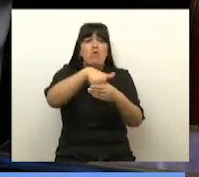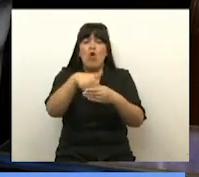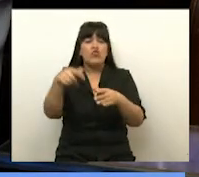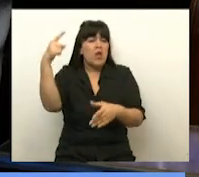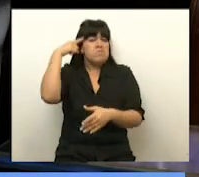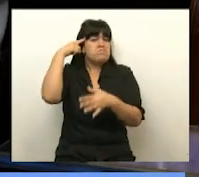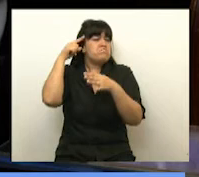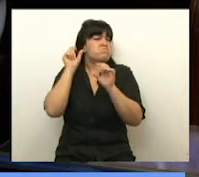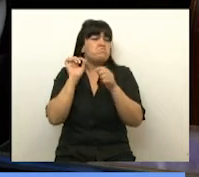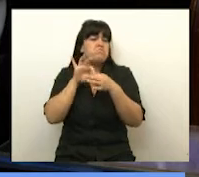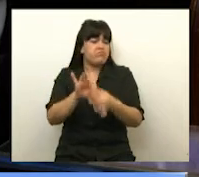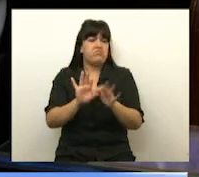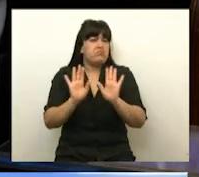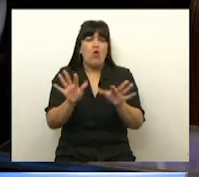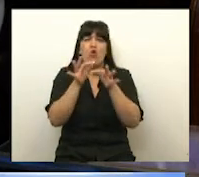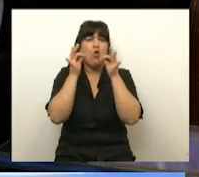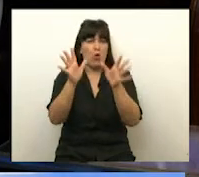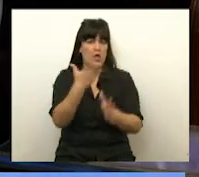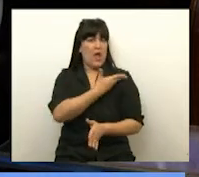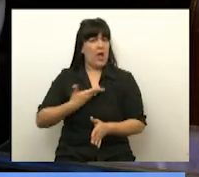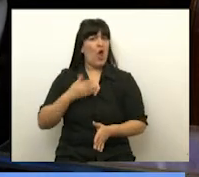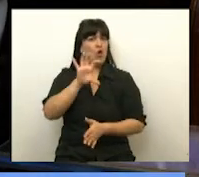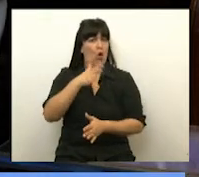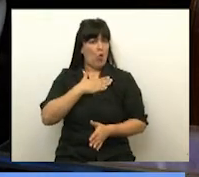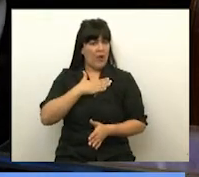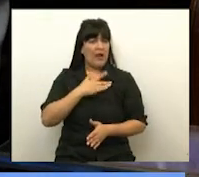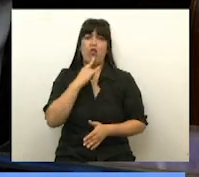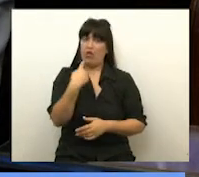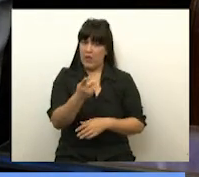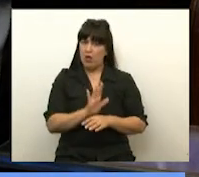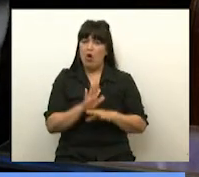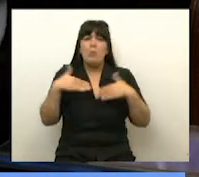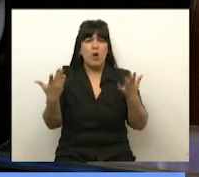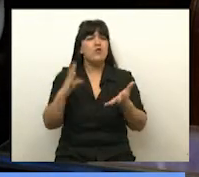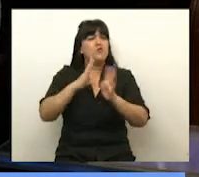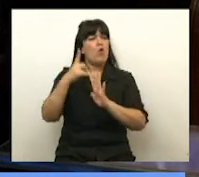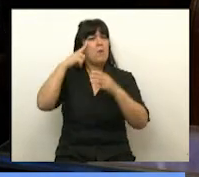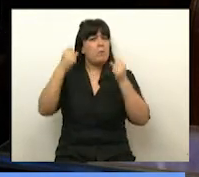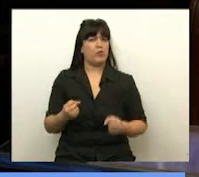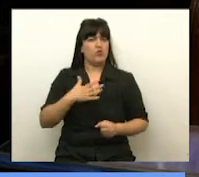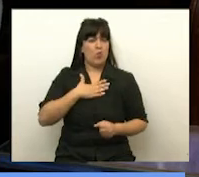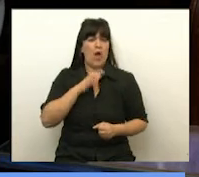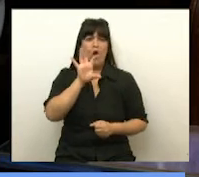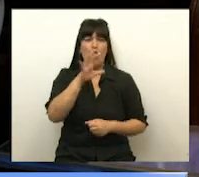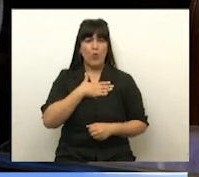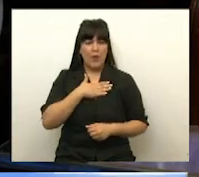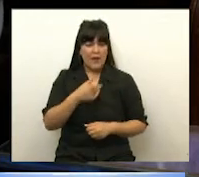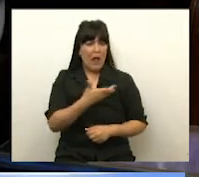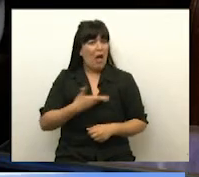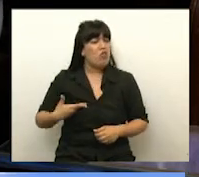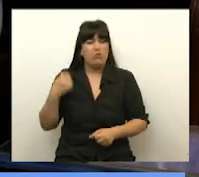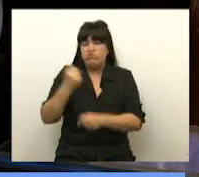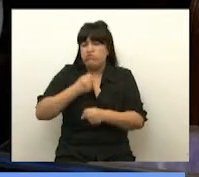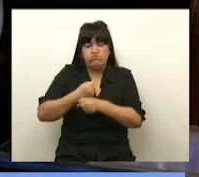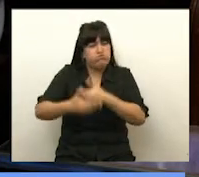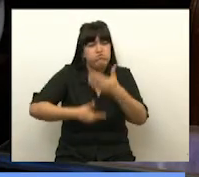conciencia. Digo esto en función de dejar perfectamente aclarada cuál ha sido la postura de nuestro gobernador, que ha trabajado incansablemente